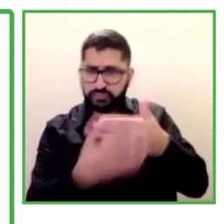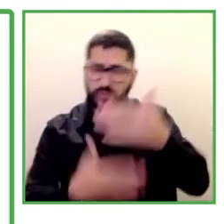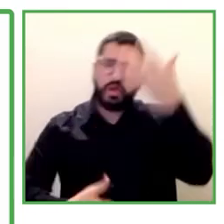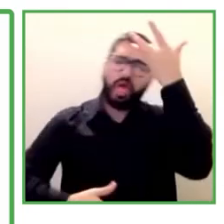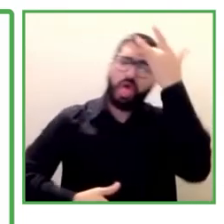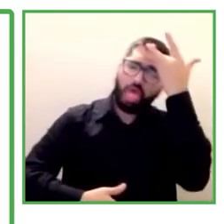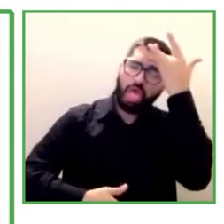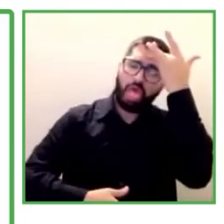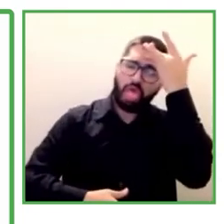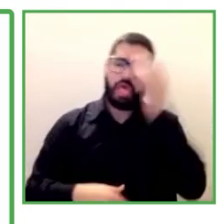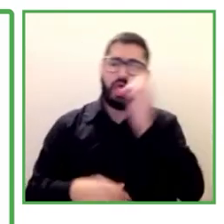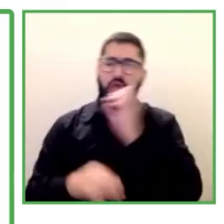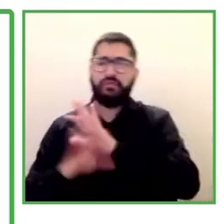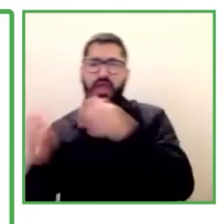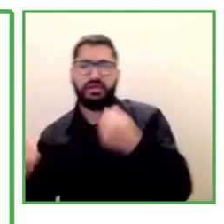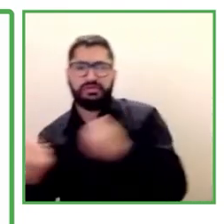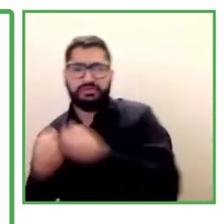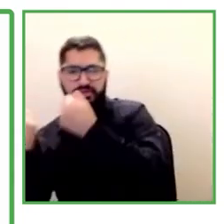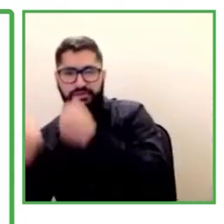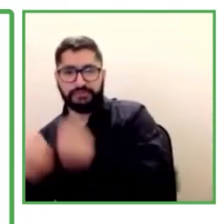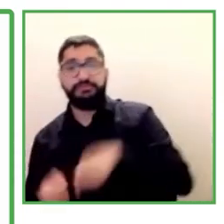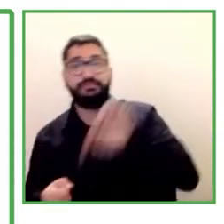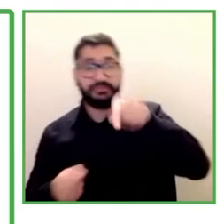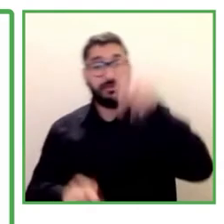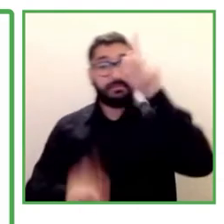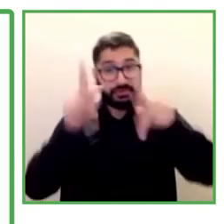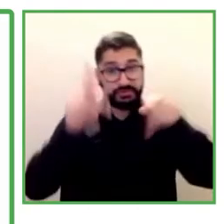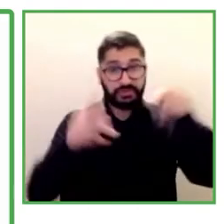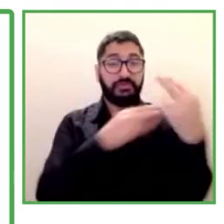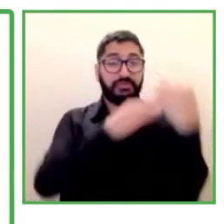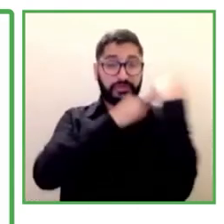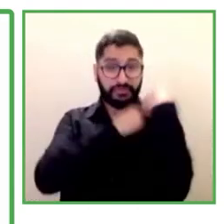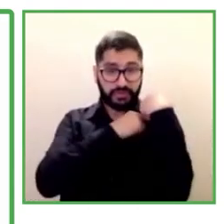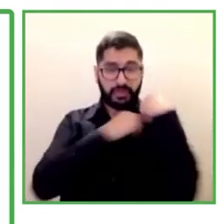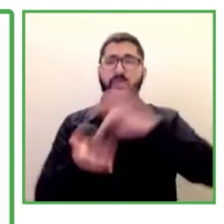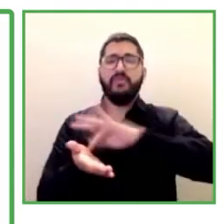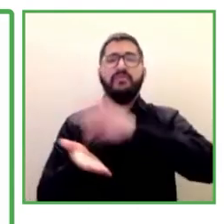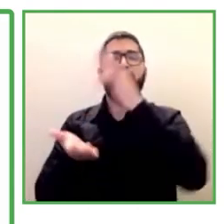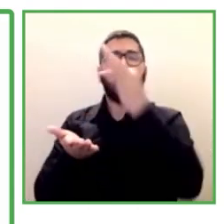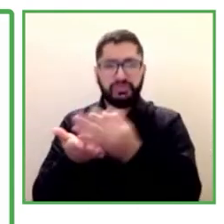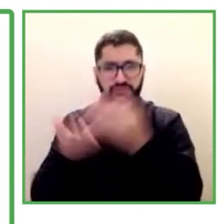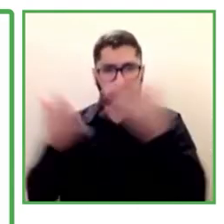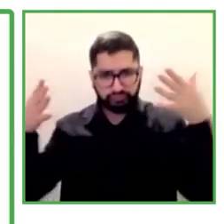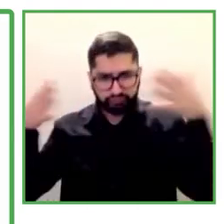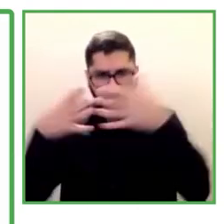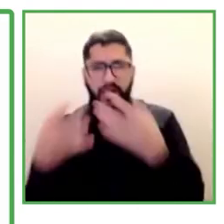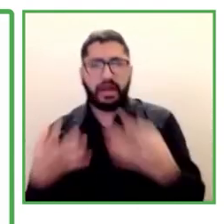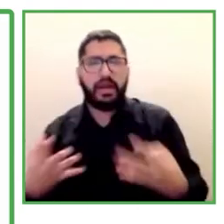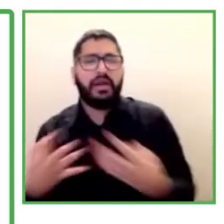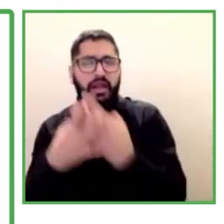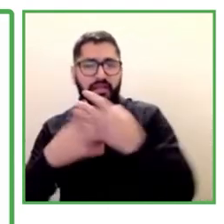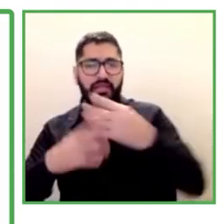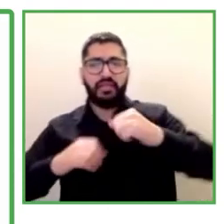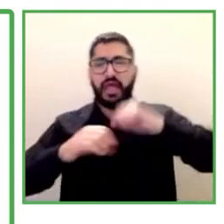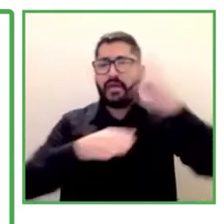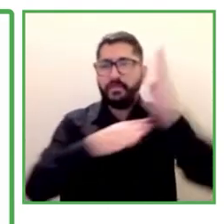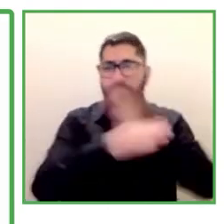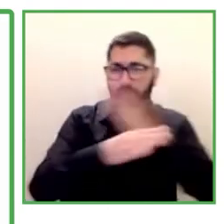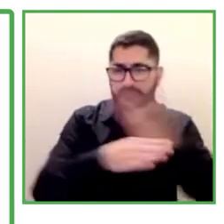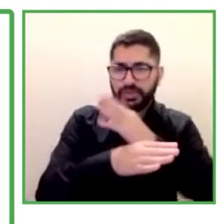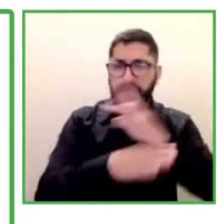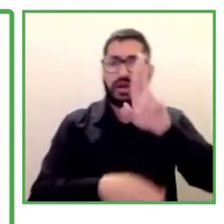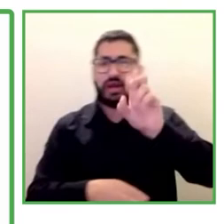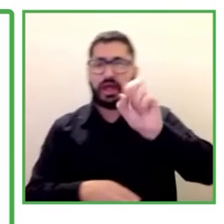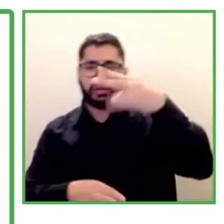es fundadora de la red de empresas REIN, la red de empresas inclusiva de Chile. Bienvenida, María